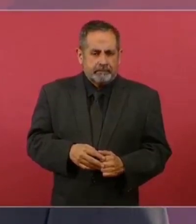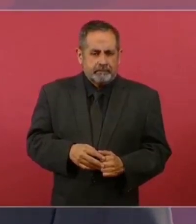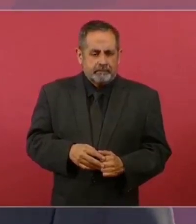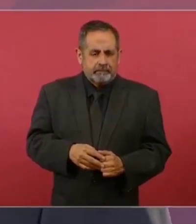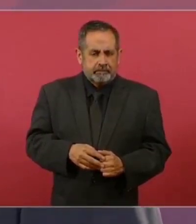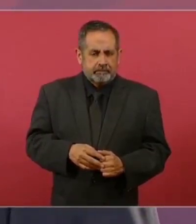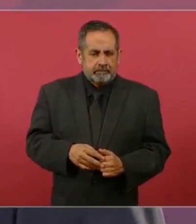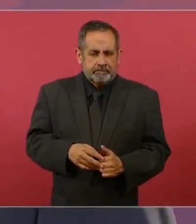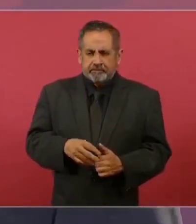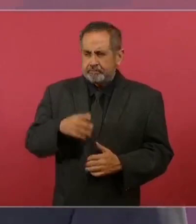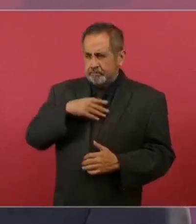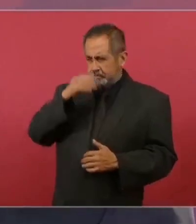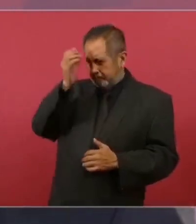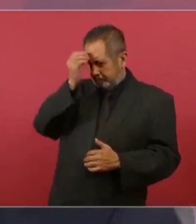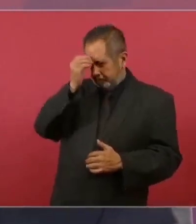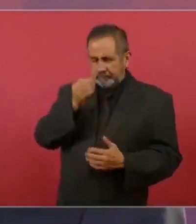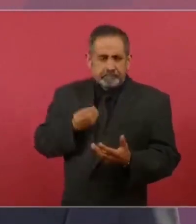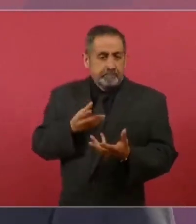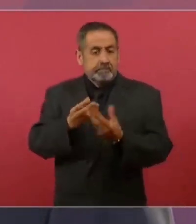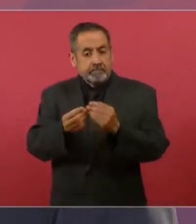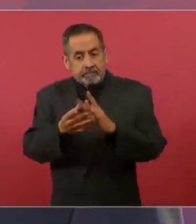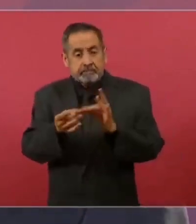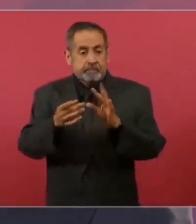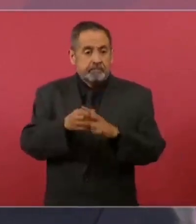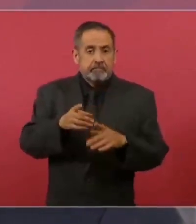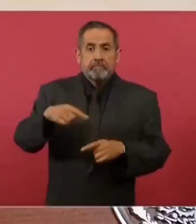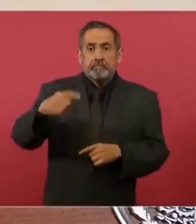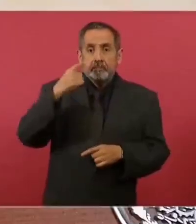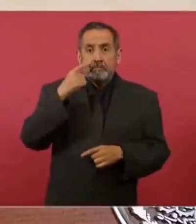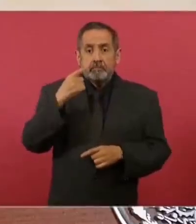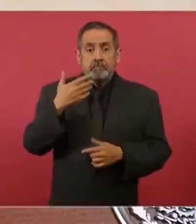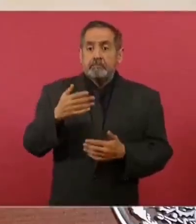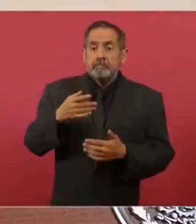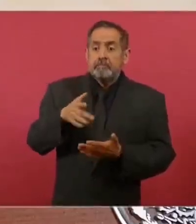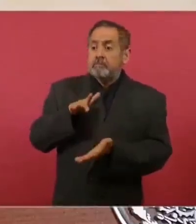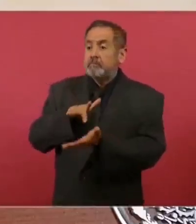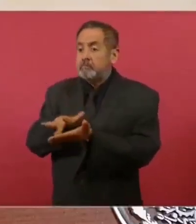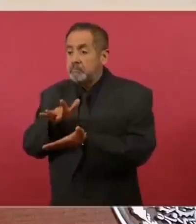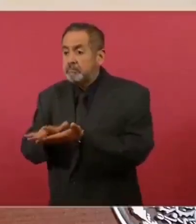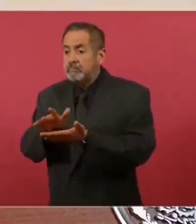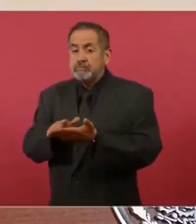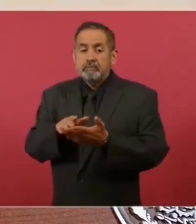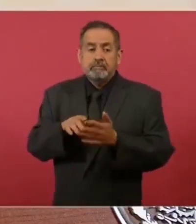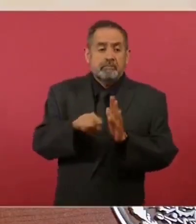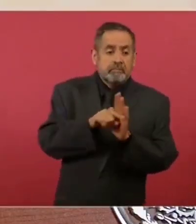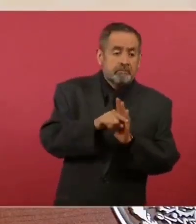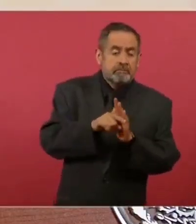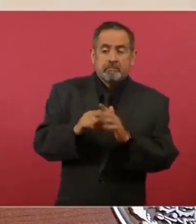participar y que se sienta que estoy a favor, en contra. Tengo que mantener